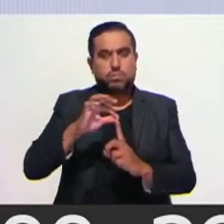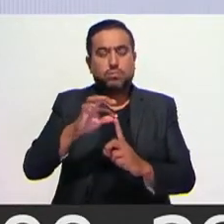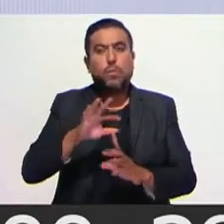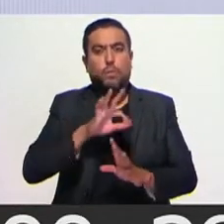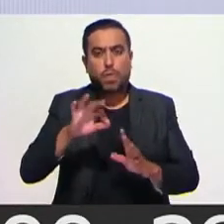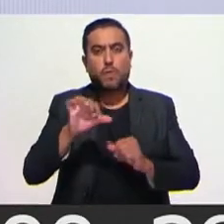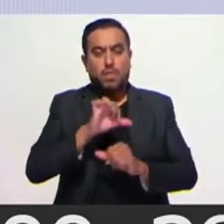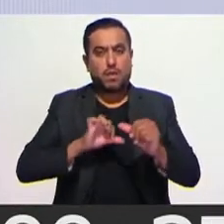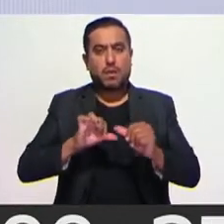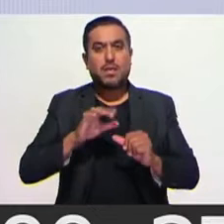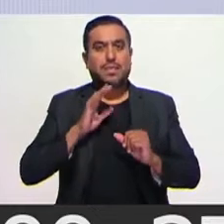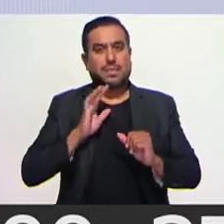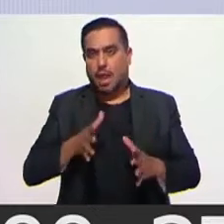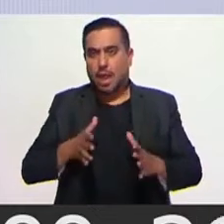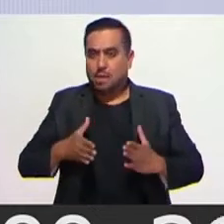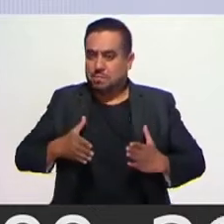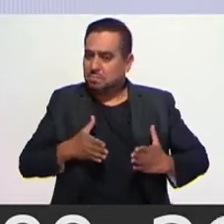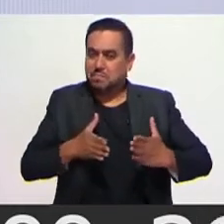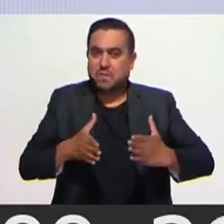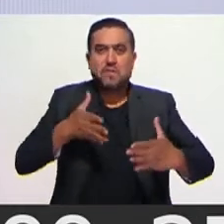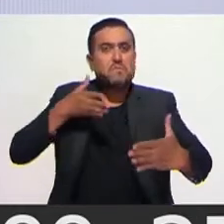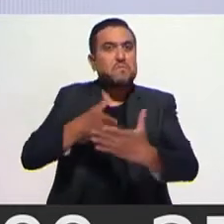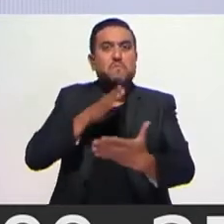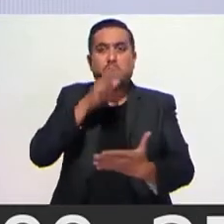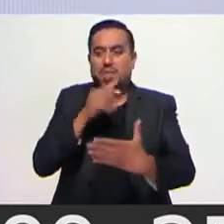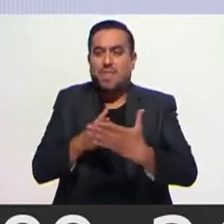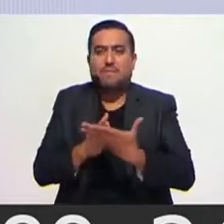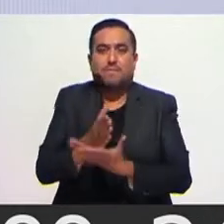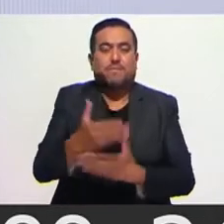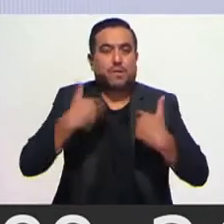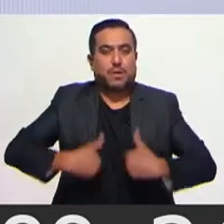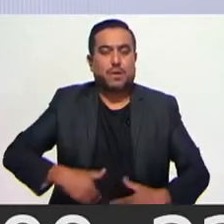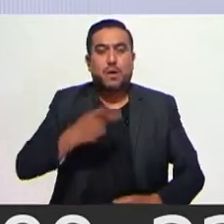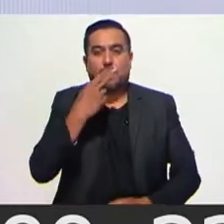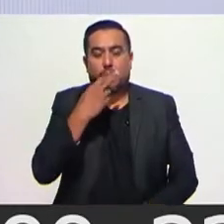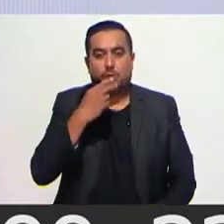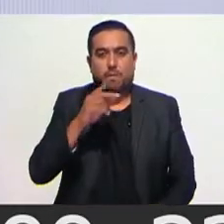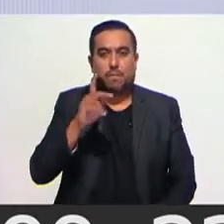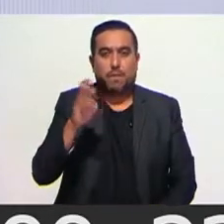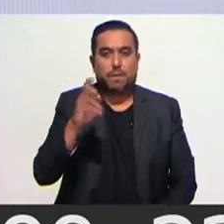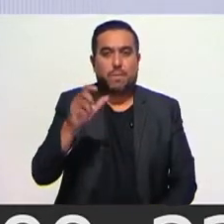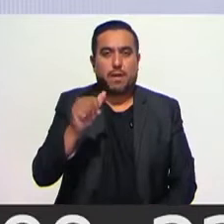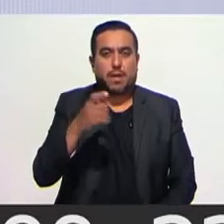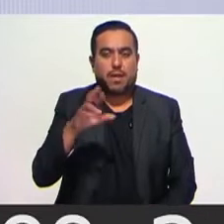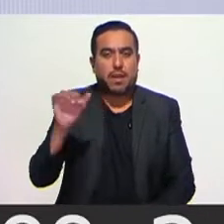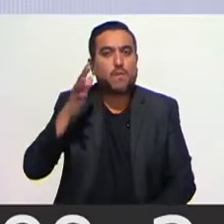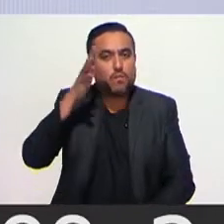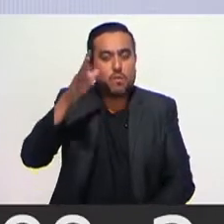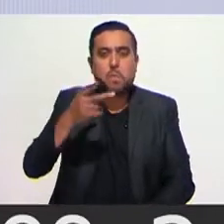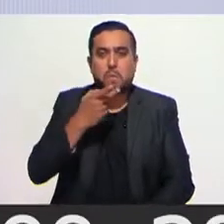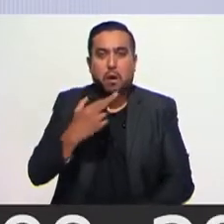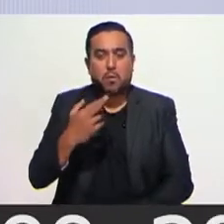camino, nadie la para. Hoy hay un camino de esperanza con Pepe Aguirre. Vota por Pepe Aguirre, sí se